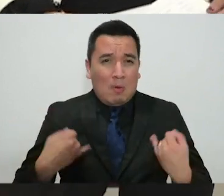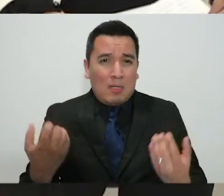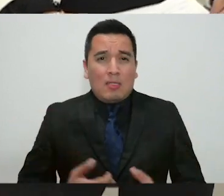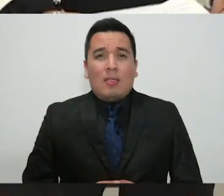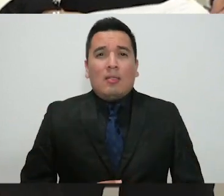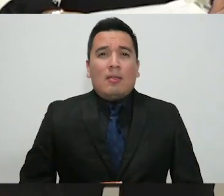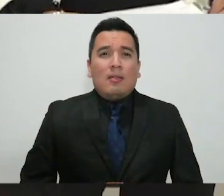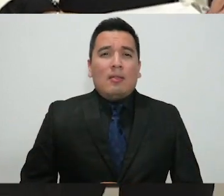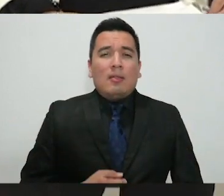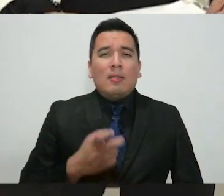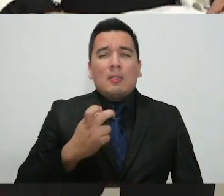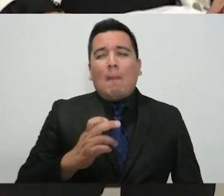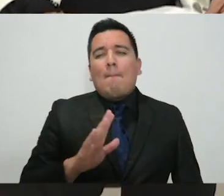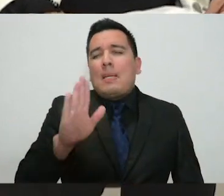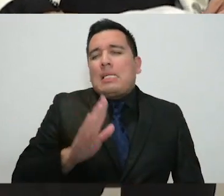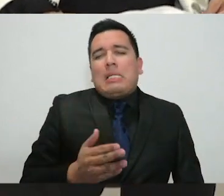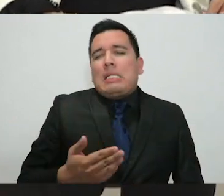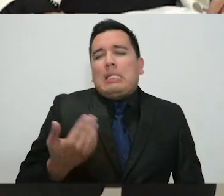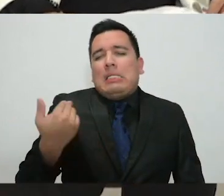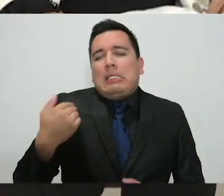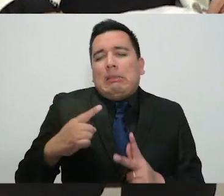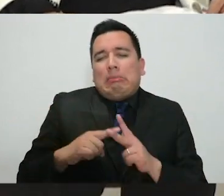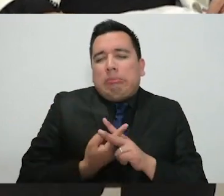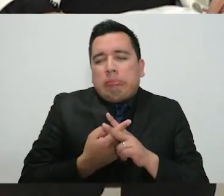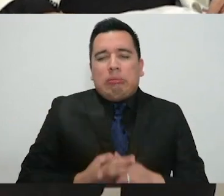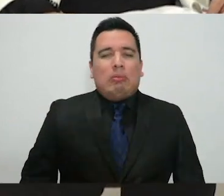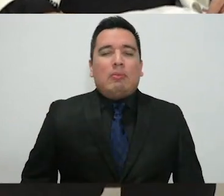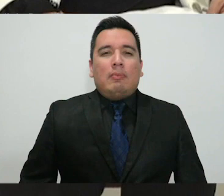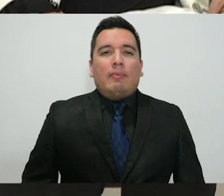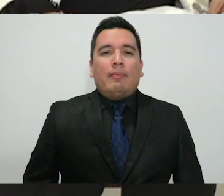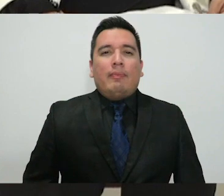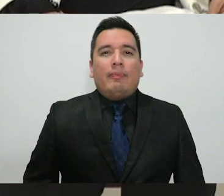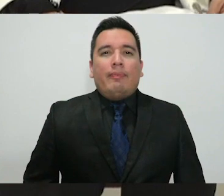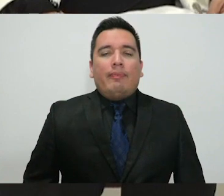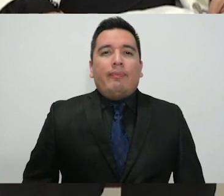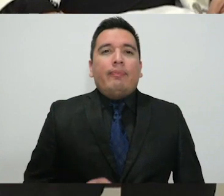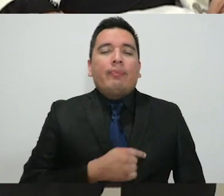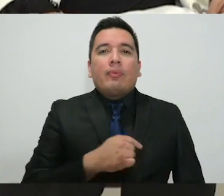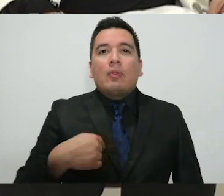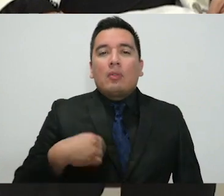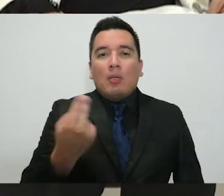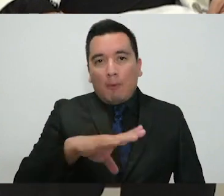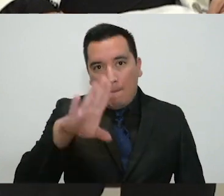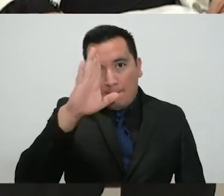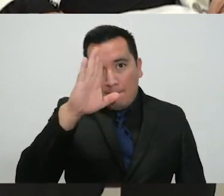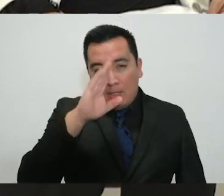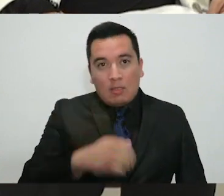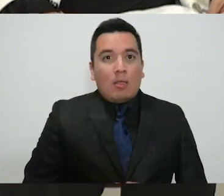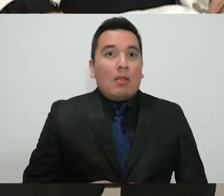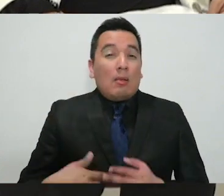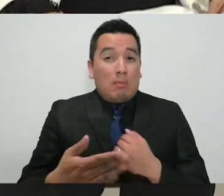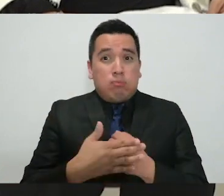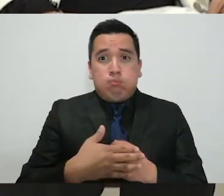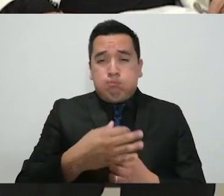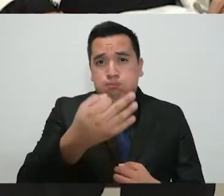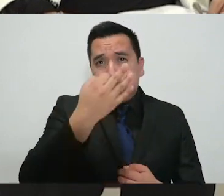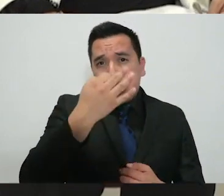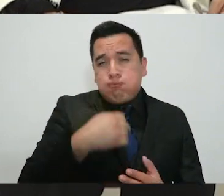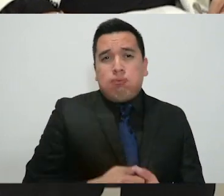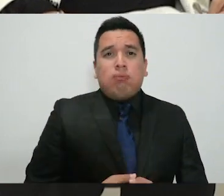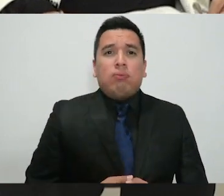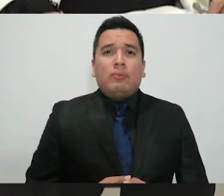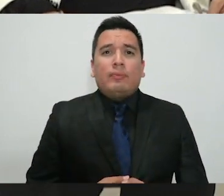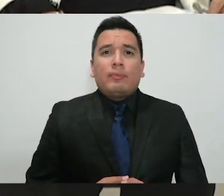están apenas despegando, son embrionarias. Tenemos que pensar que en poco tiempo, de acuerdo a los